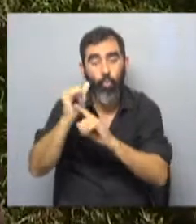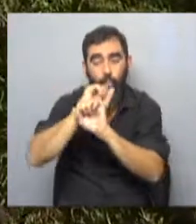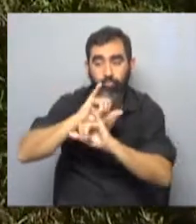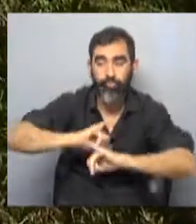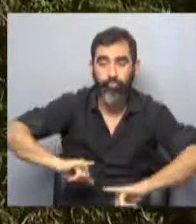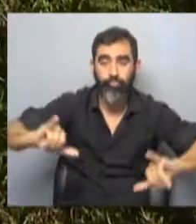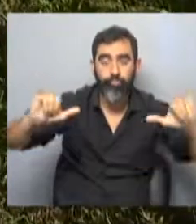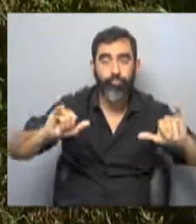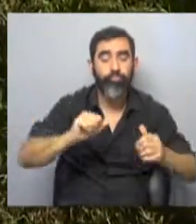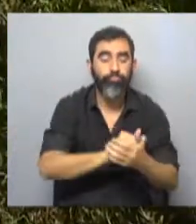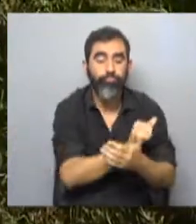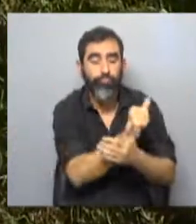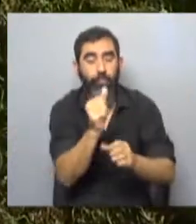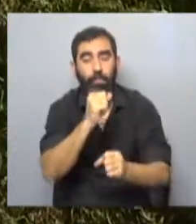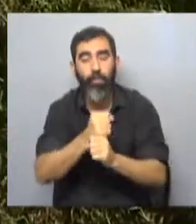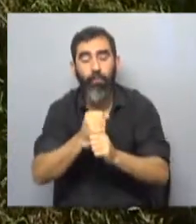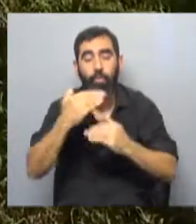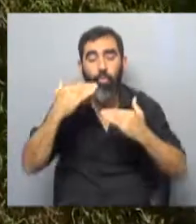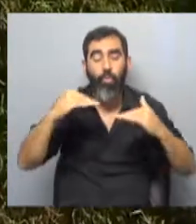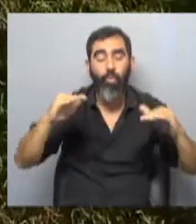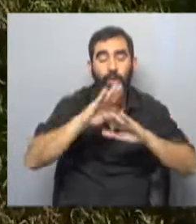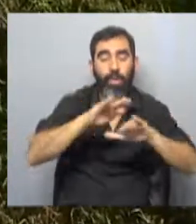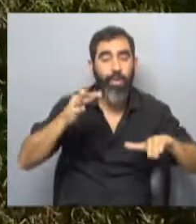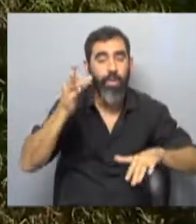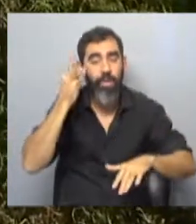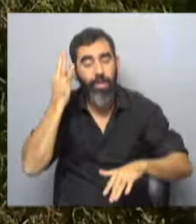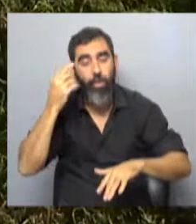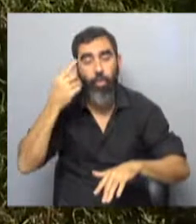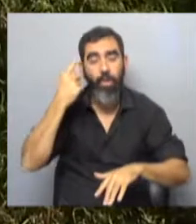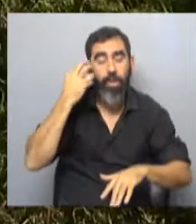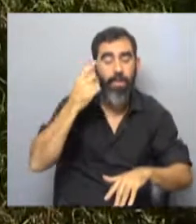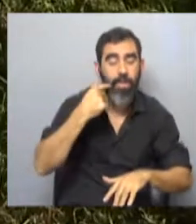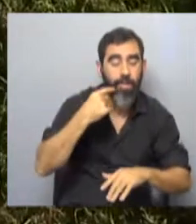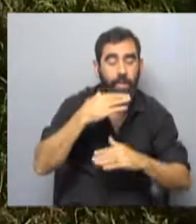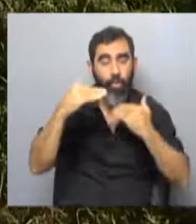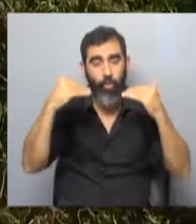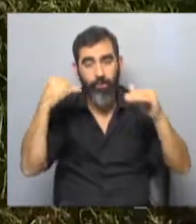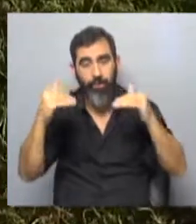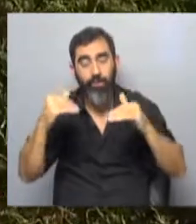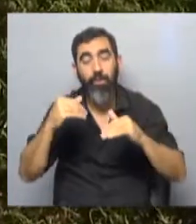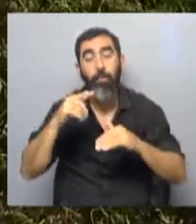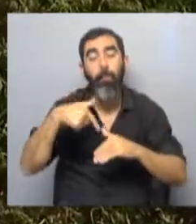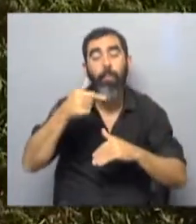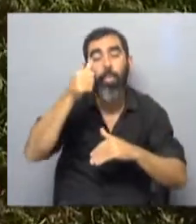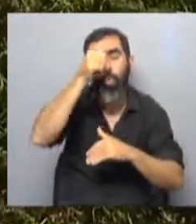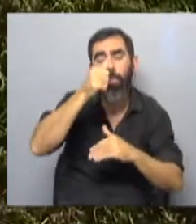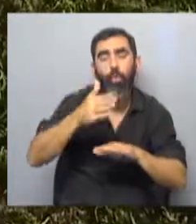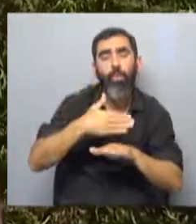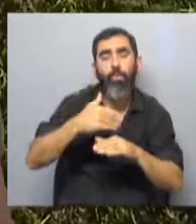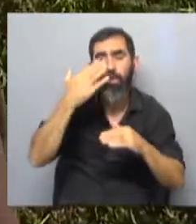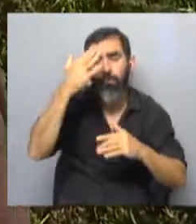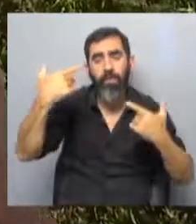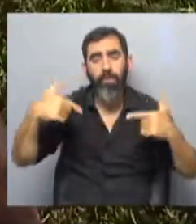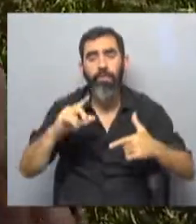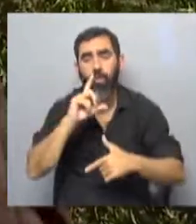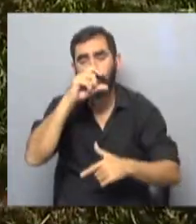mostrar todo el trabajo de esos niños niñas y adolescentes que ellos ya son más de 5.000 y de mañana temprano del domingo en la explanada de la intendencia de montevideo